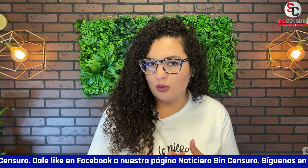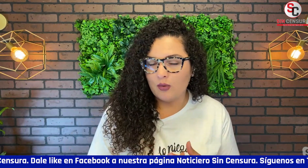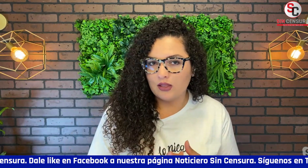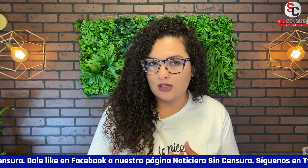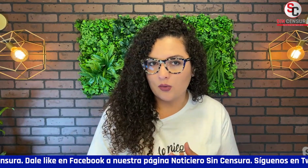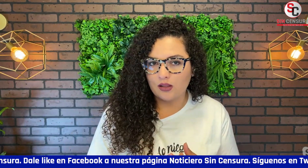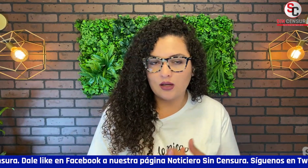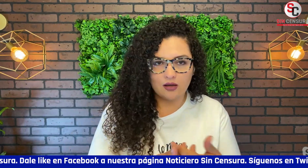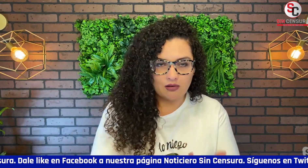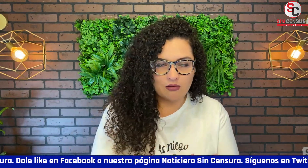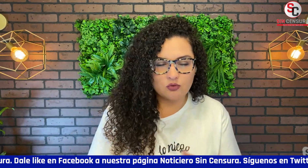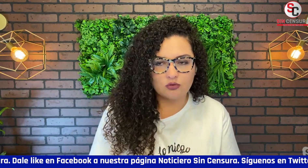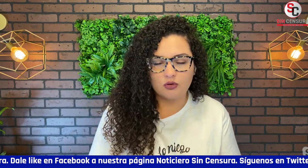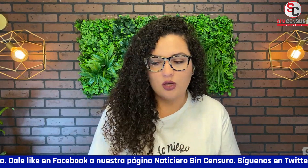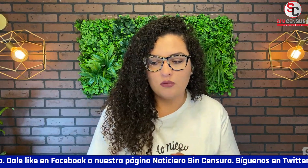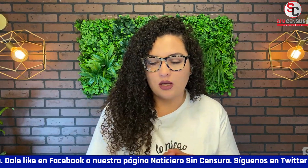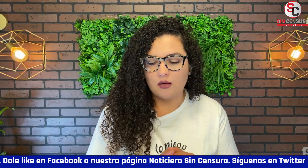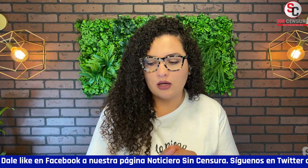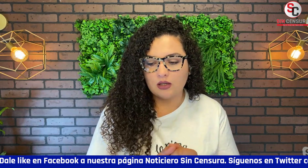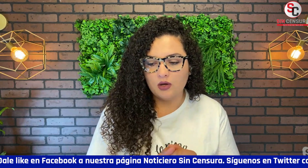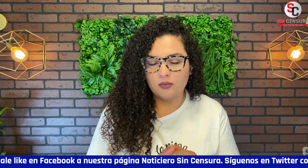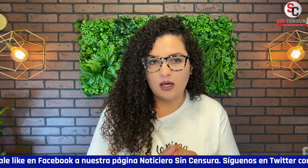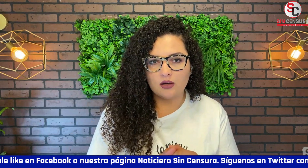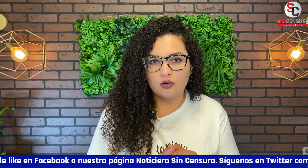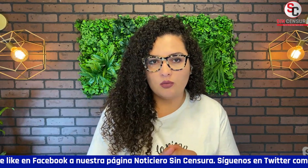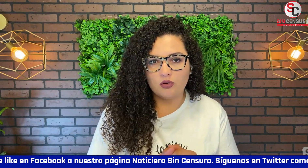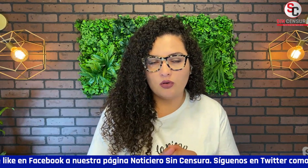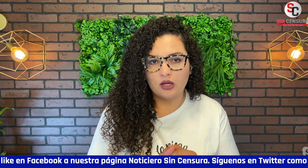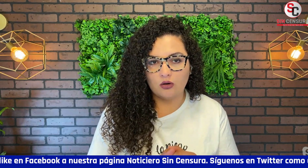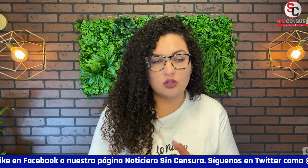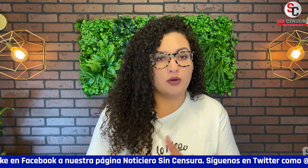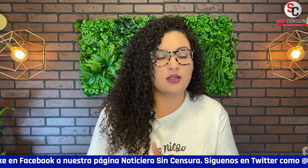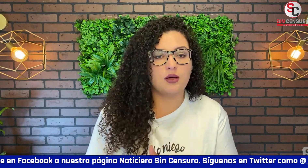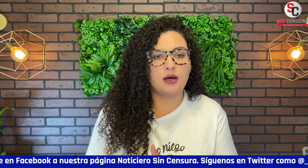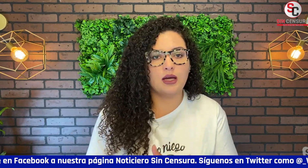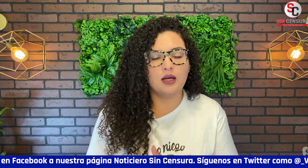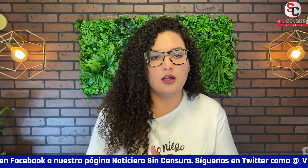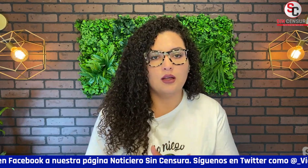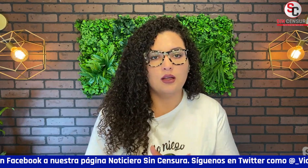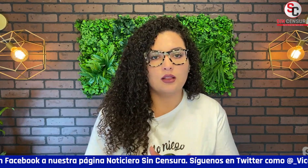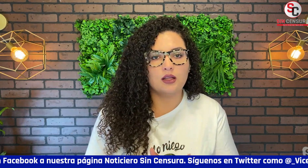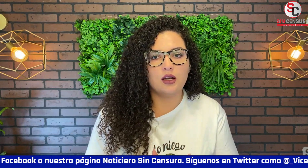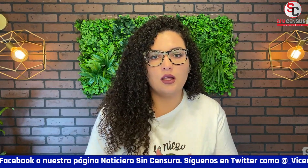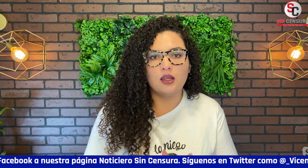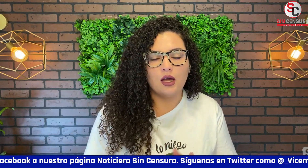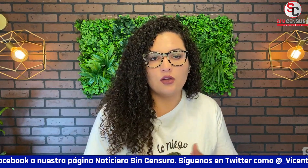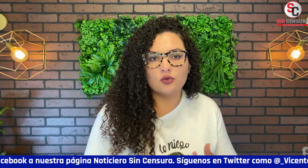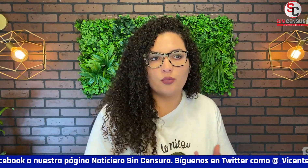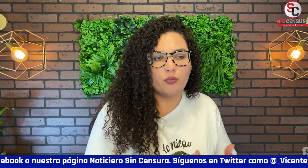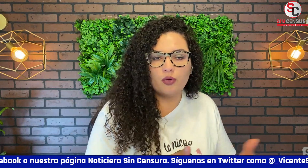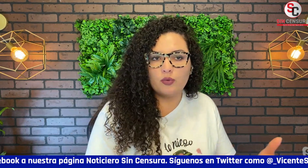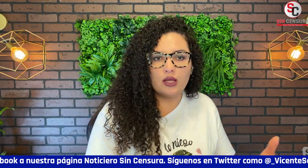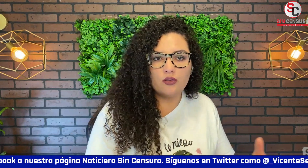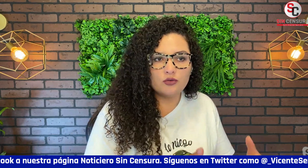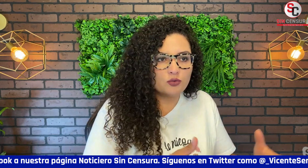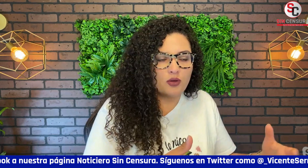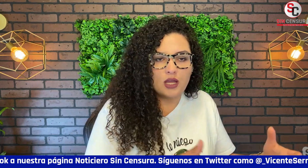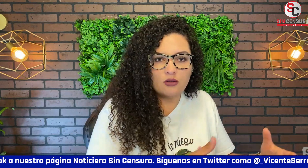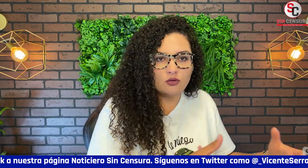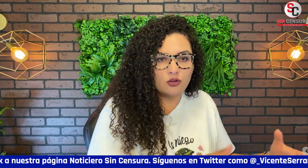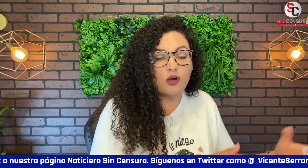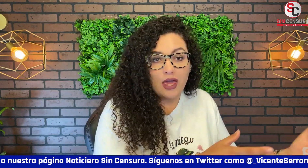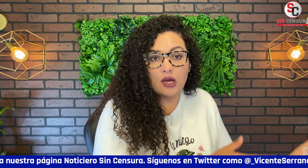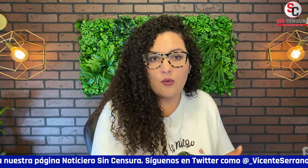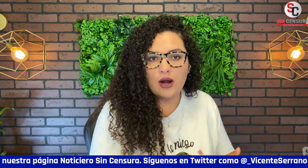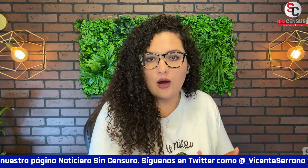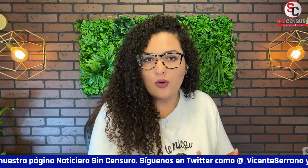estrecha últimamente. ¿Se acuerdan que hablábamos con mi querida Marta Olivia de cómo los Cabeza de Vaca tienen ya su propio vino y su viñedo